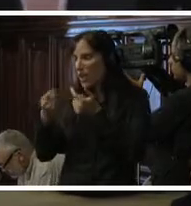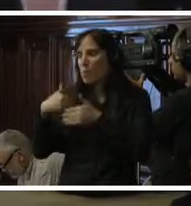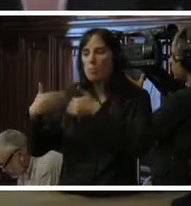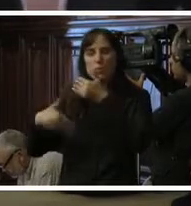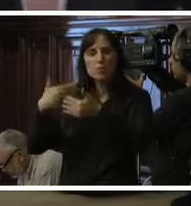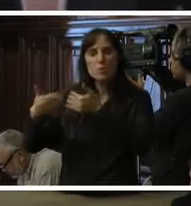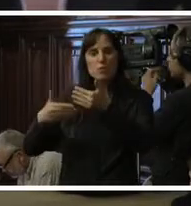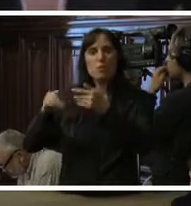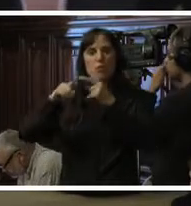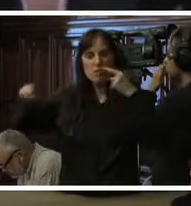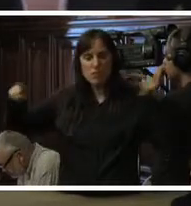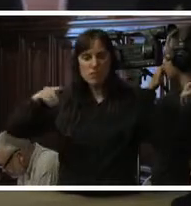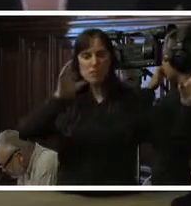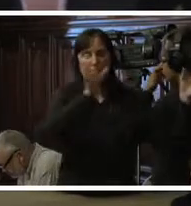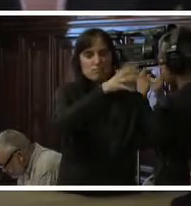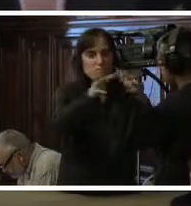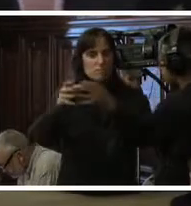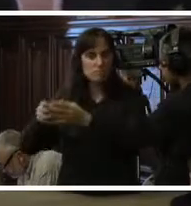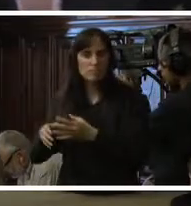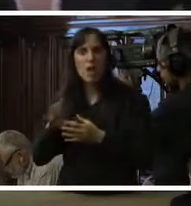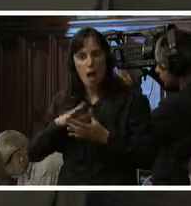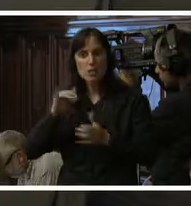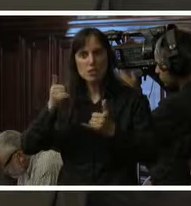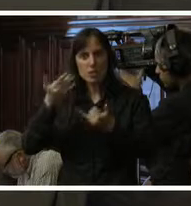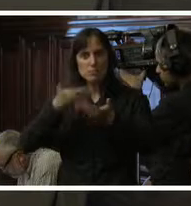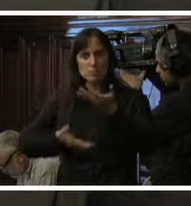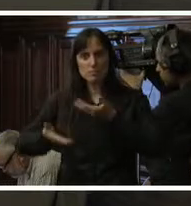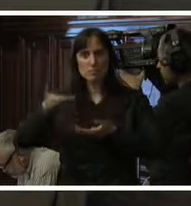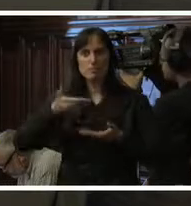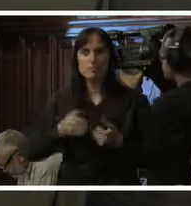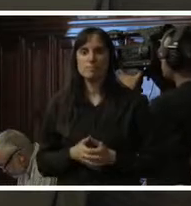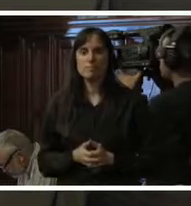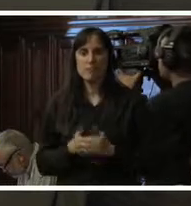un diálogo interseccional entre los movimientos. Gracias.